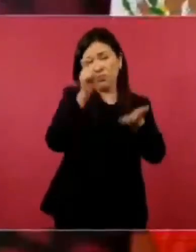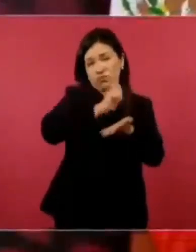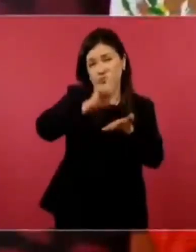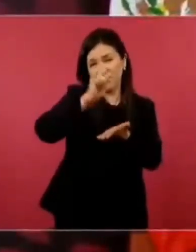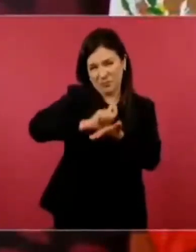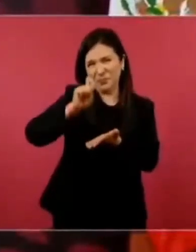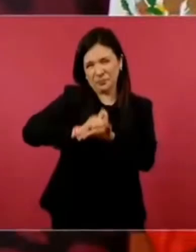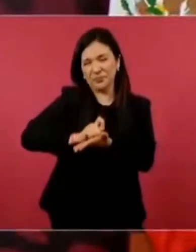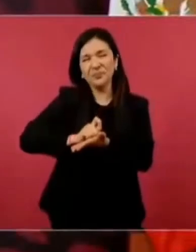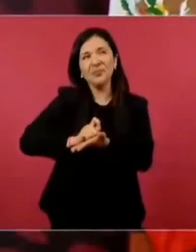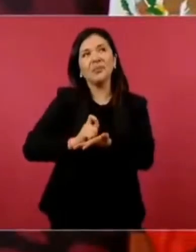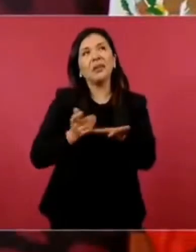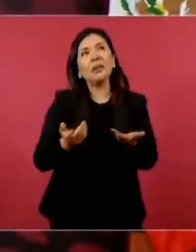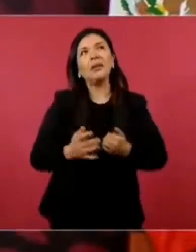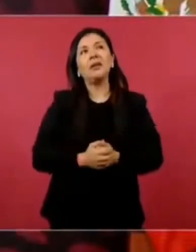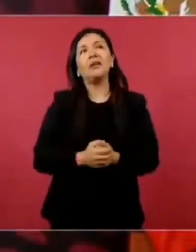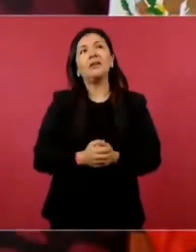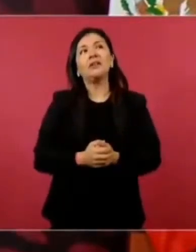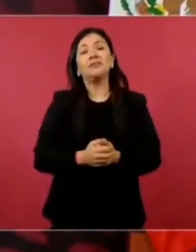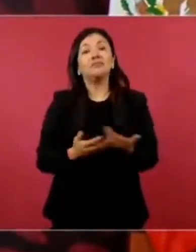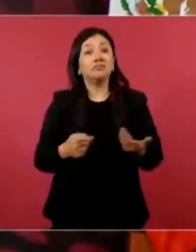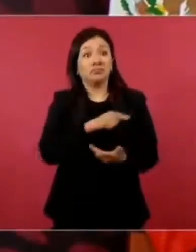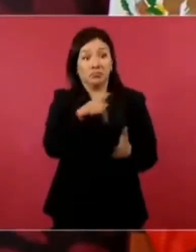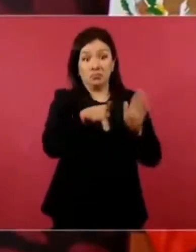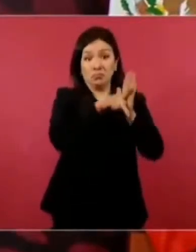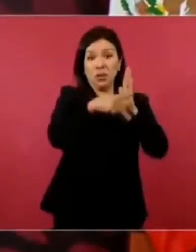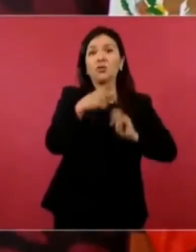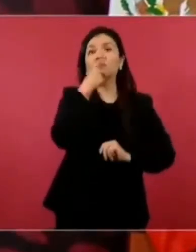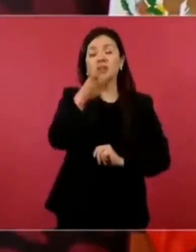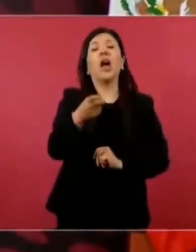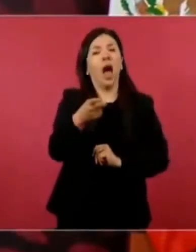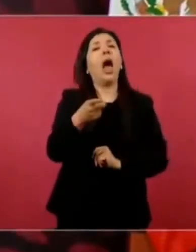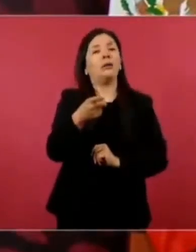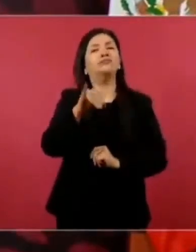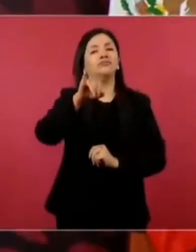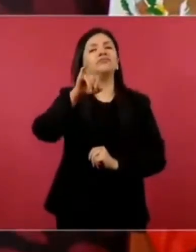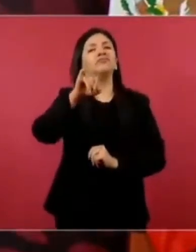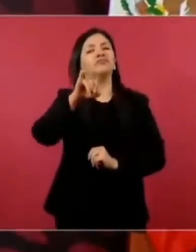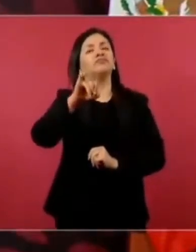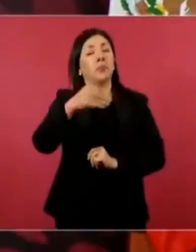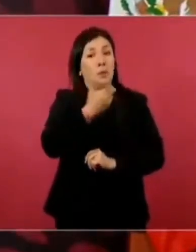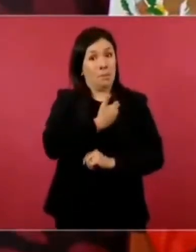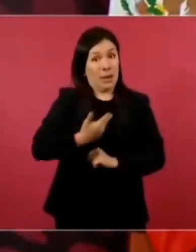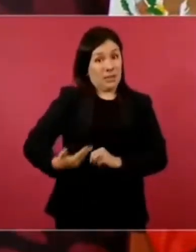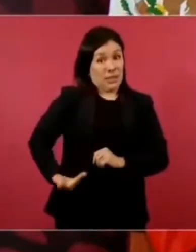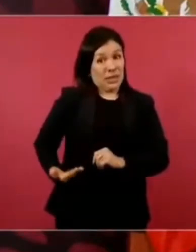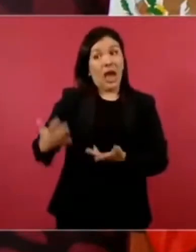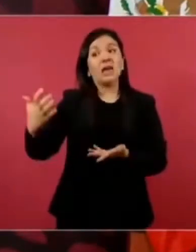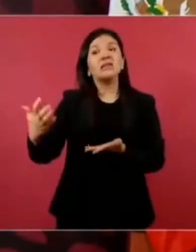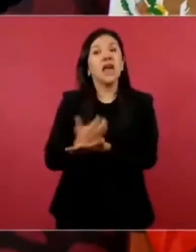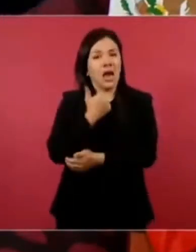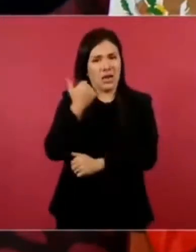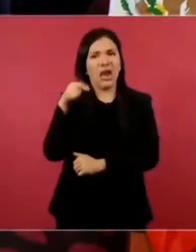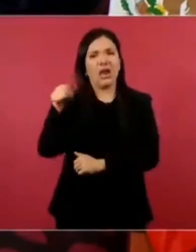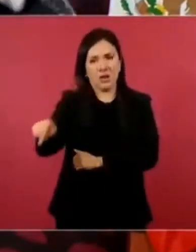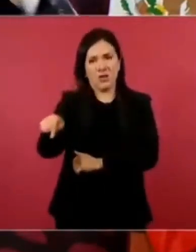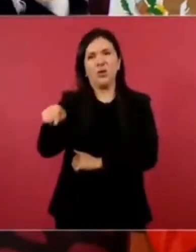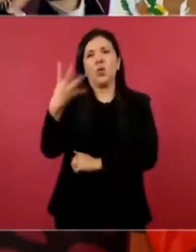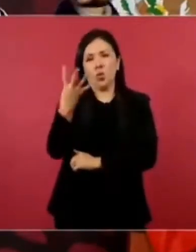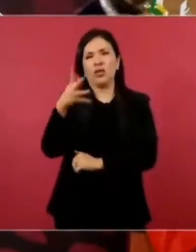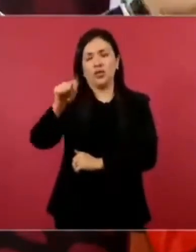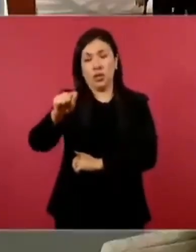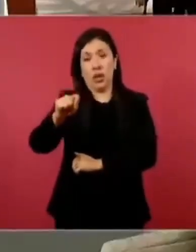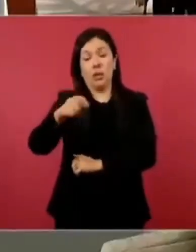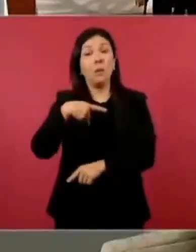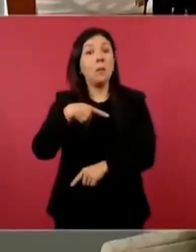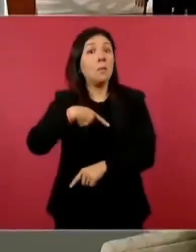Y ellos decían, sí va a ganar la presidencia el Movimiento de Transformación, pero no va a